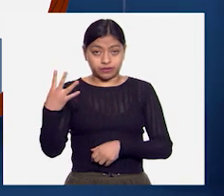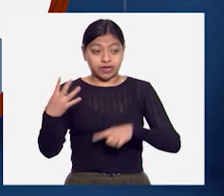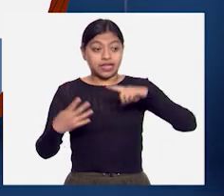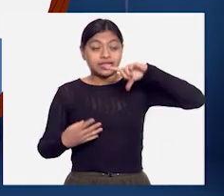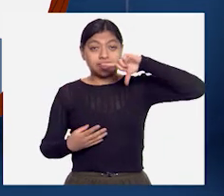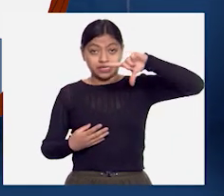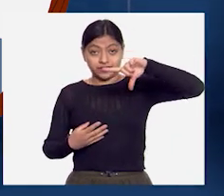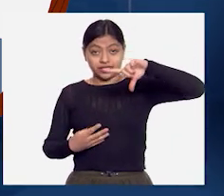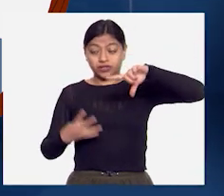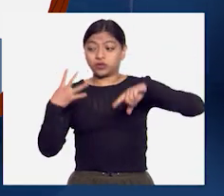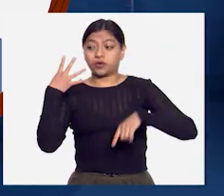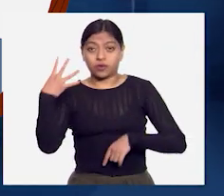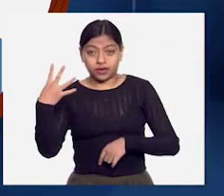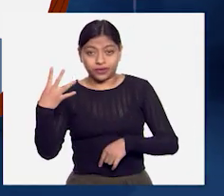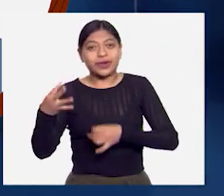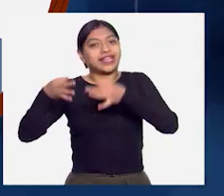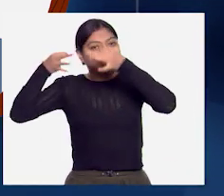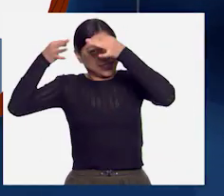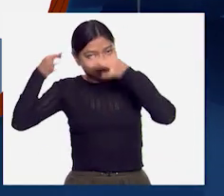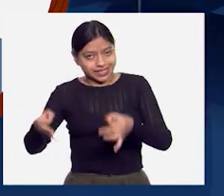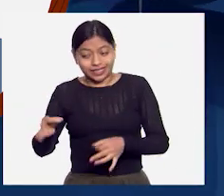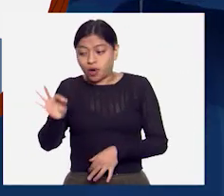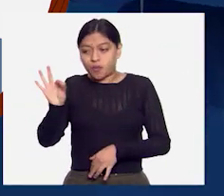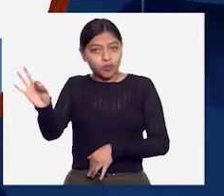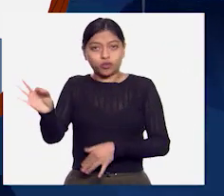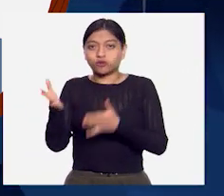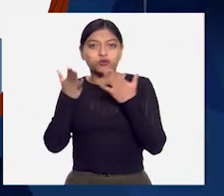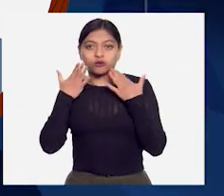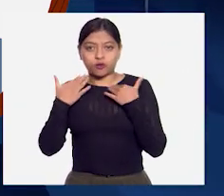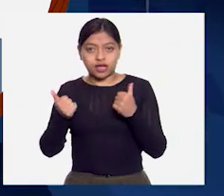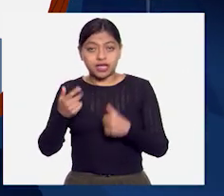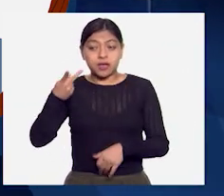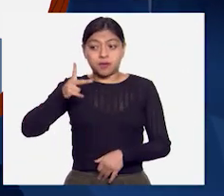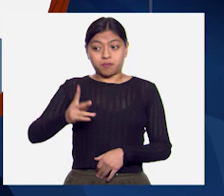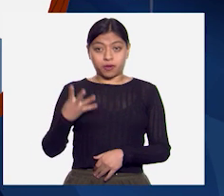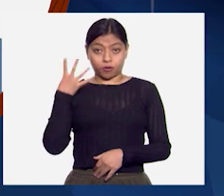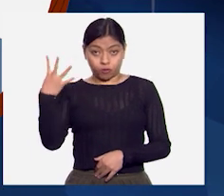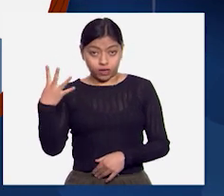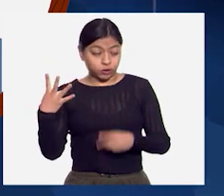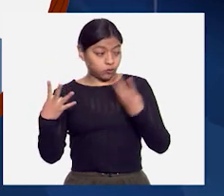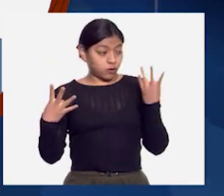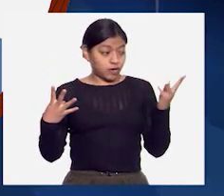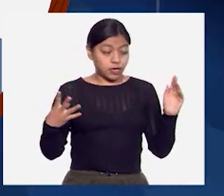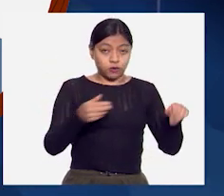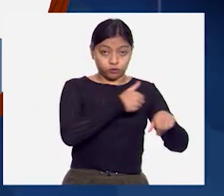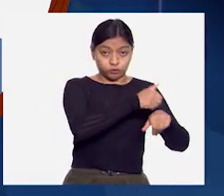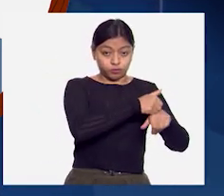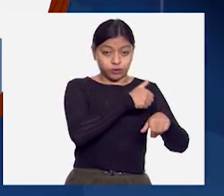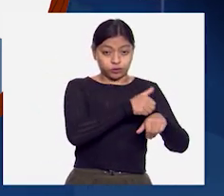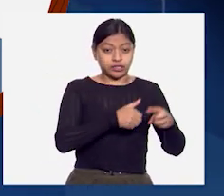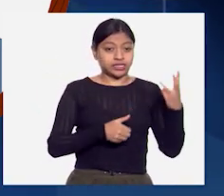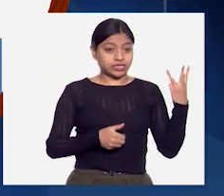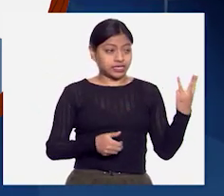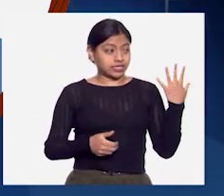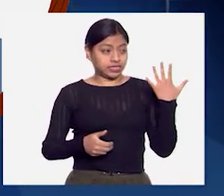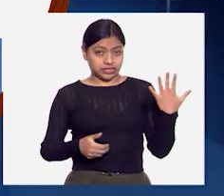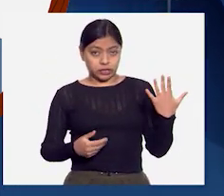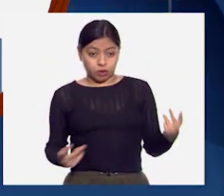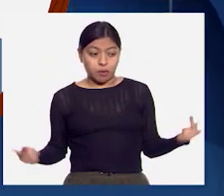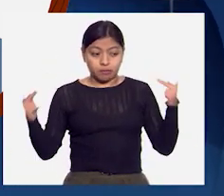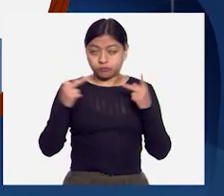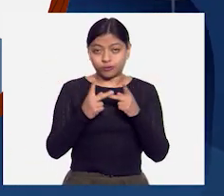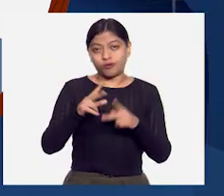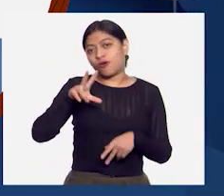es exacta, pero 4 no es un valor de alguno que exista en los datos de este conjunto.